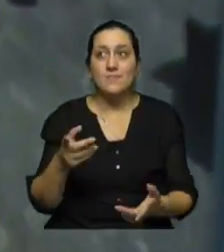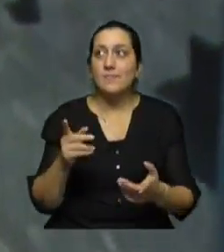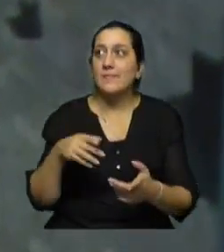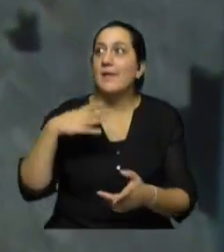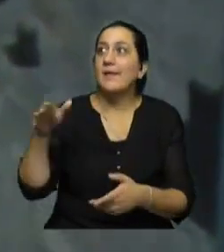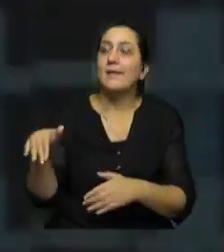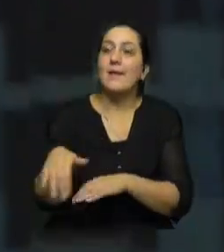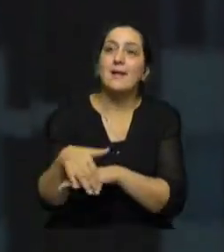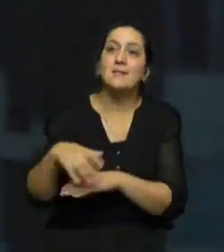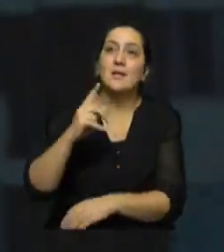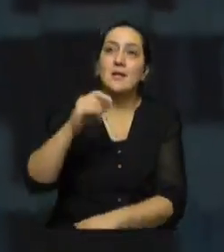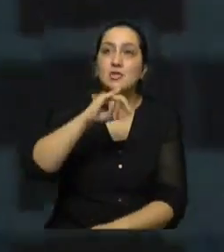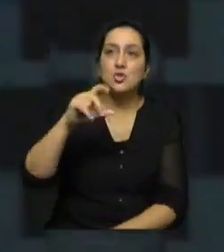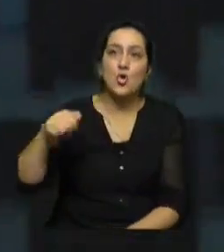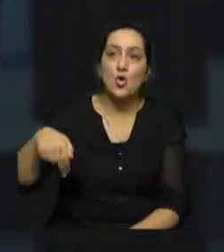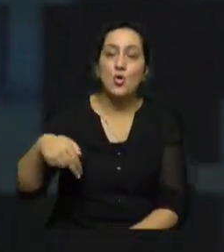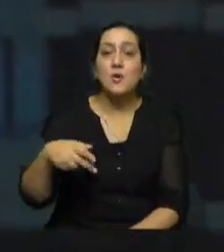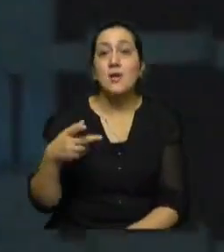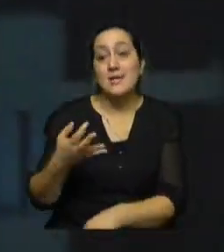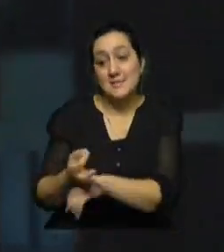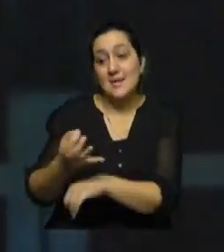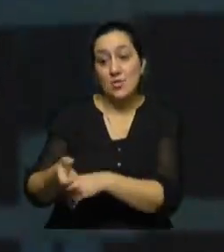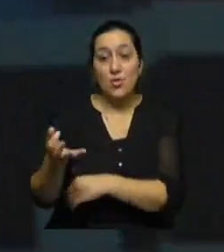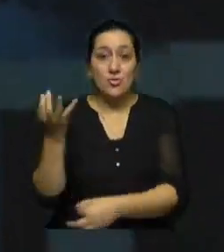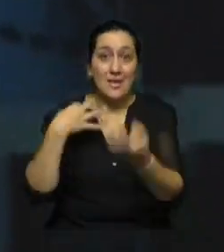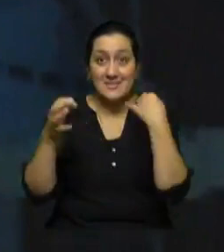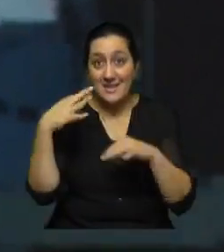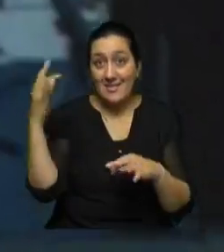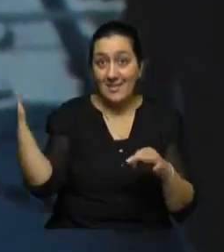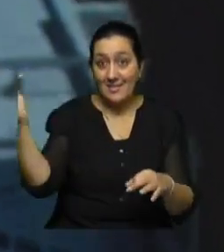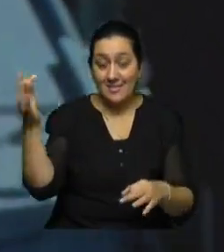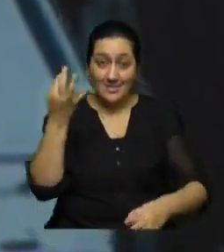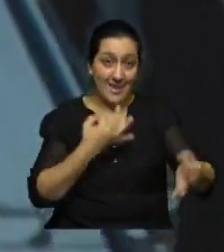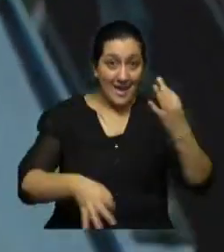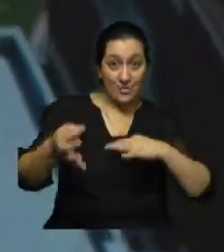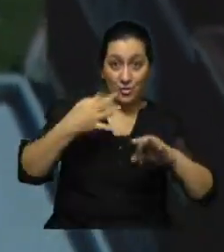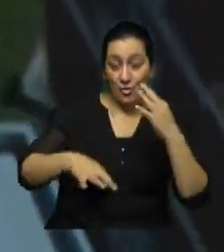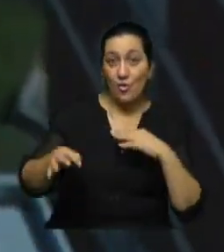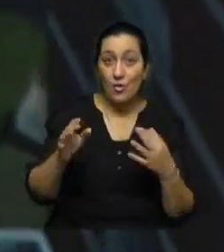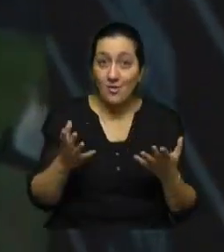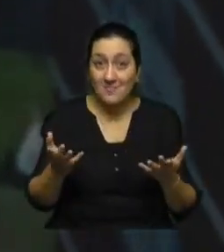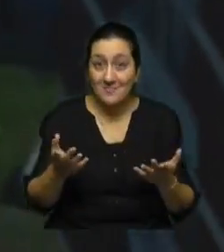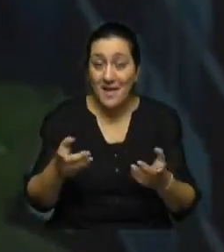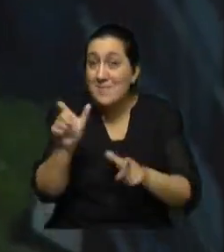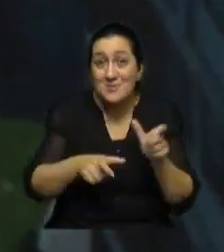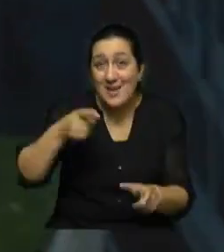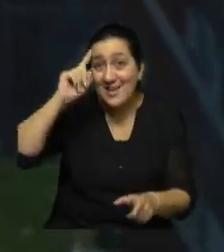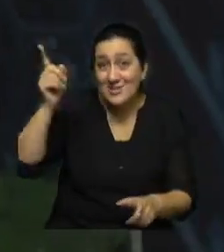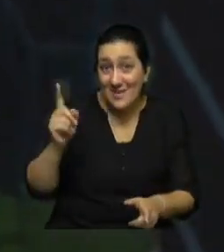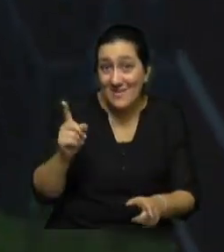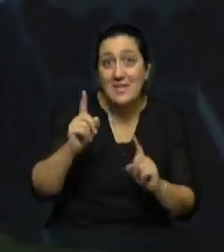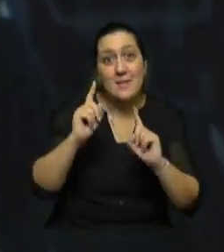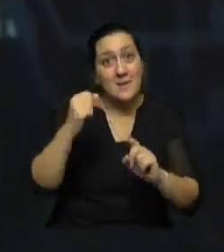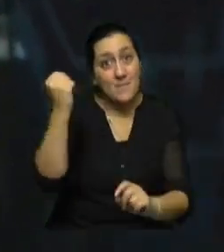en Garzón y General Hornos dando talleres de teatro, está ahí para la gente del barrio. Y gratis. Y